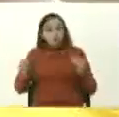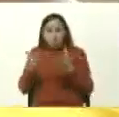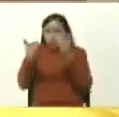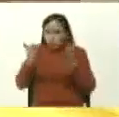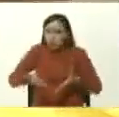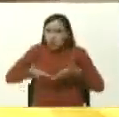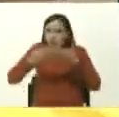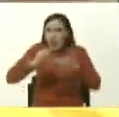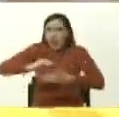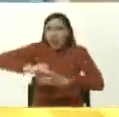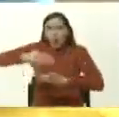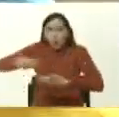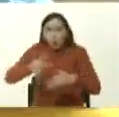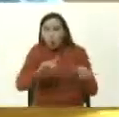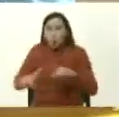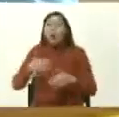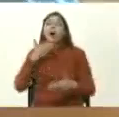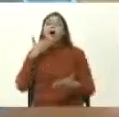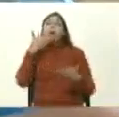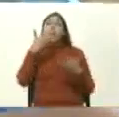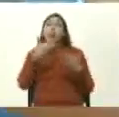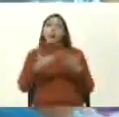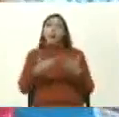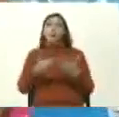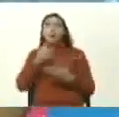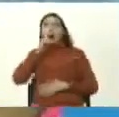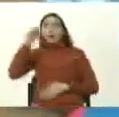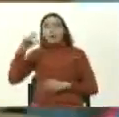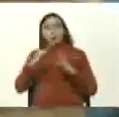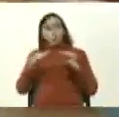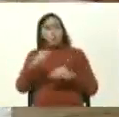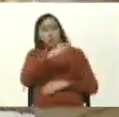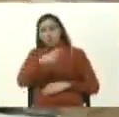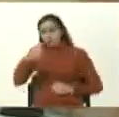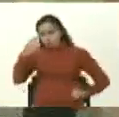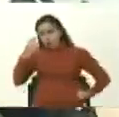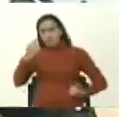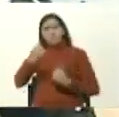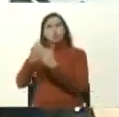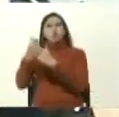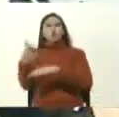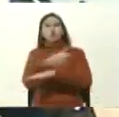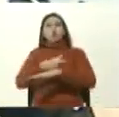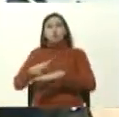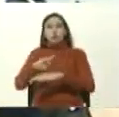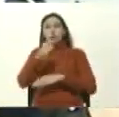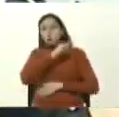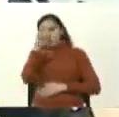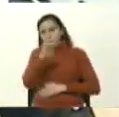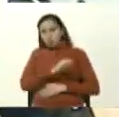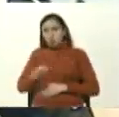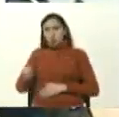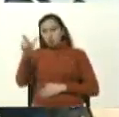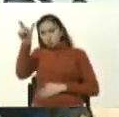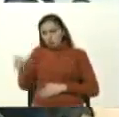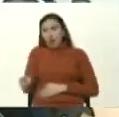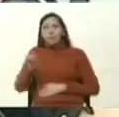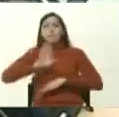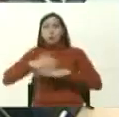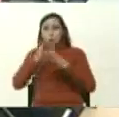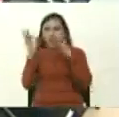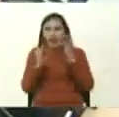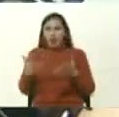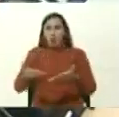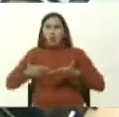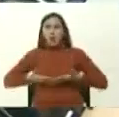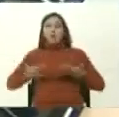las computadoras. Gracias de verdad al presidente y gracias a todos aquellos que apoyaron a nuestro gobernador por esa... Por ese gran regalo que